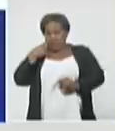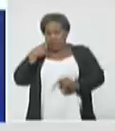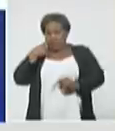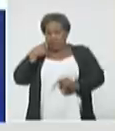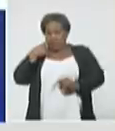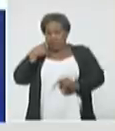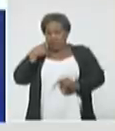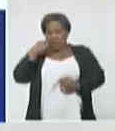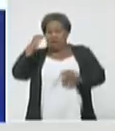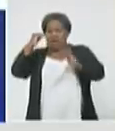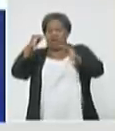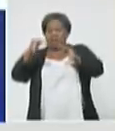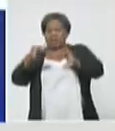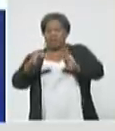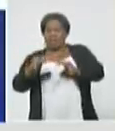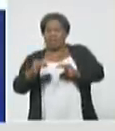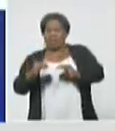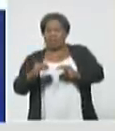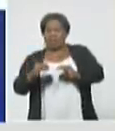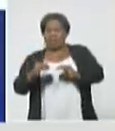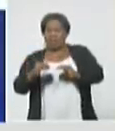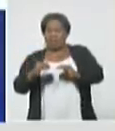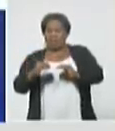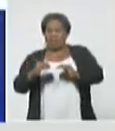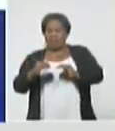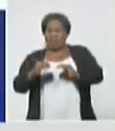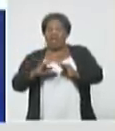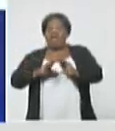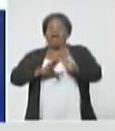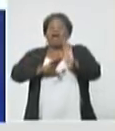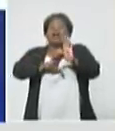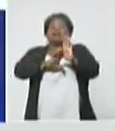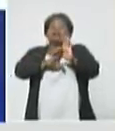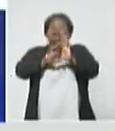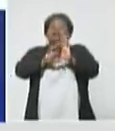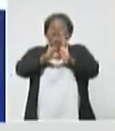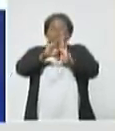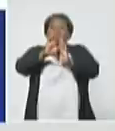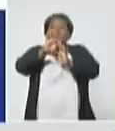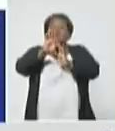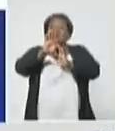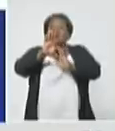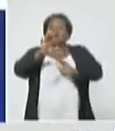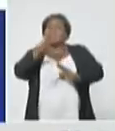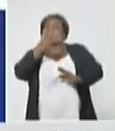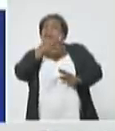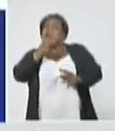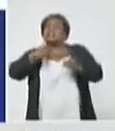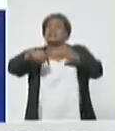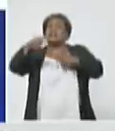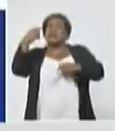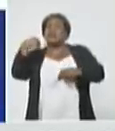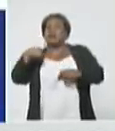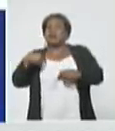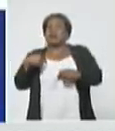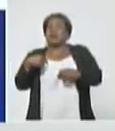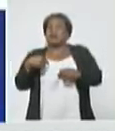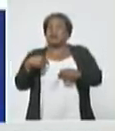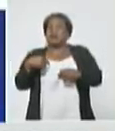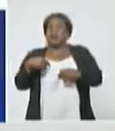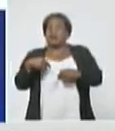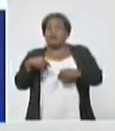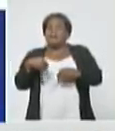ascendente y un serrucho similar al que vimos ayer, de acuerdo al número de casos menores